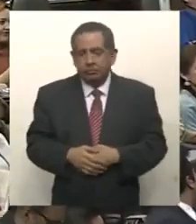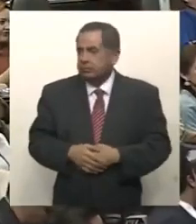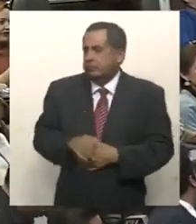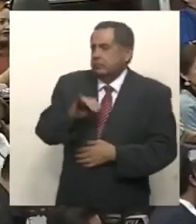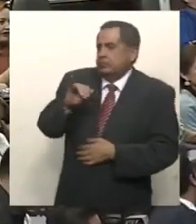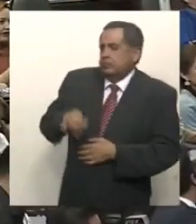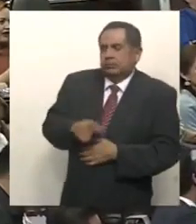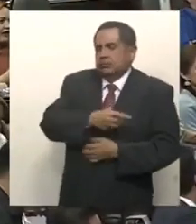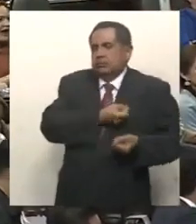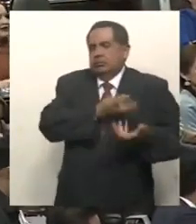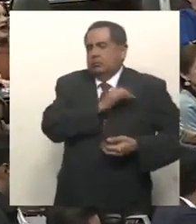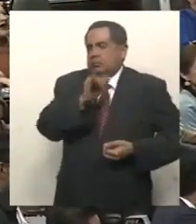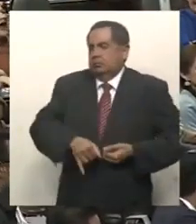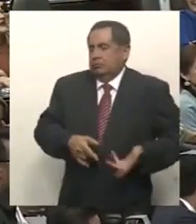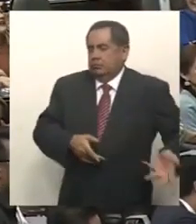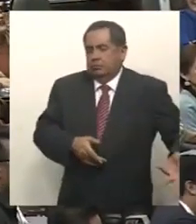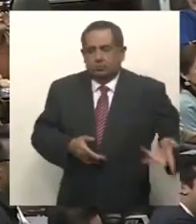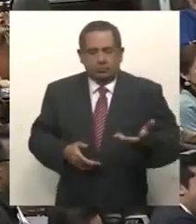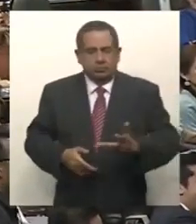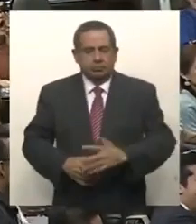influyan en mi tiempo.